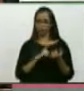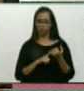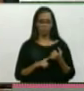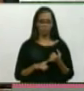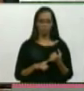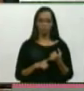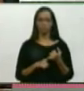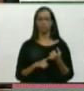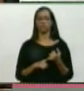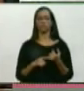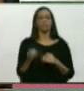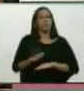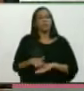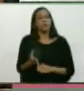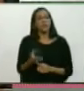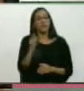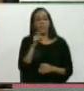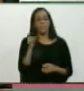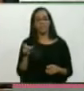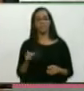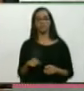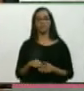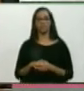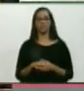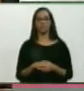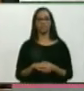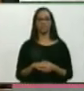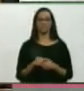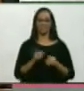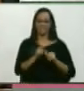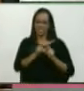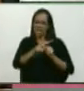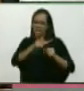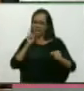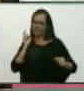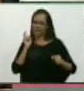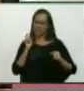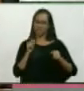por Iván Duque, porque los tipos se